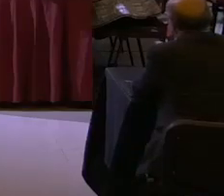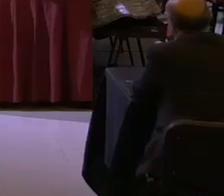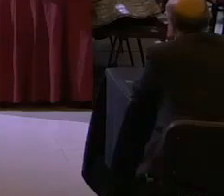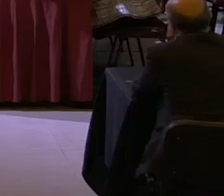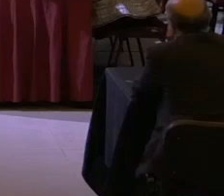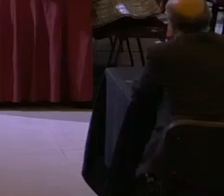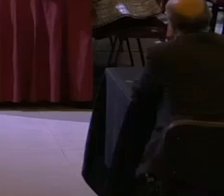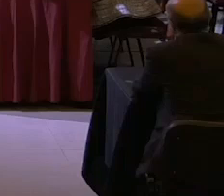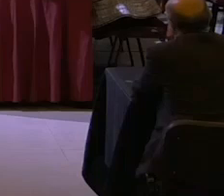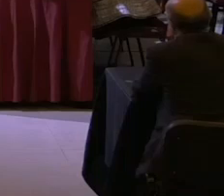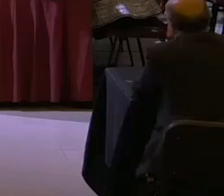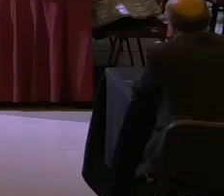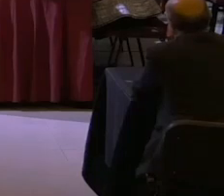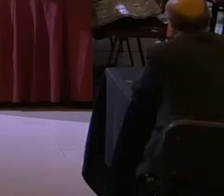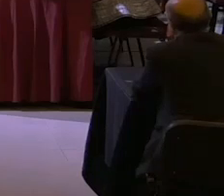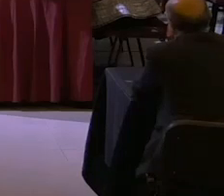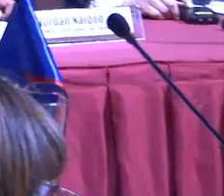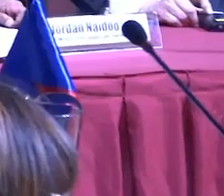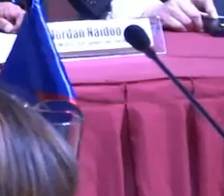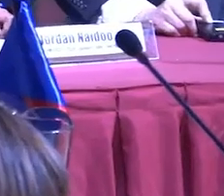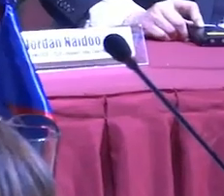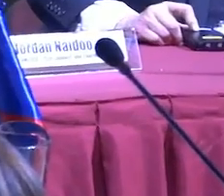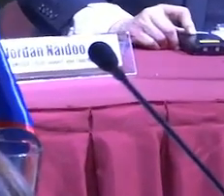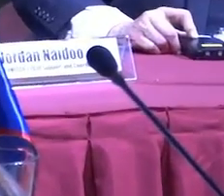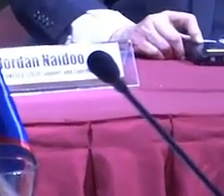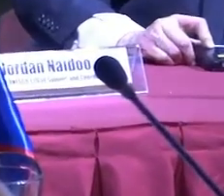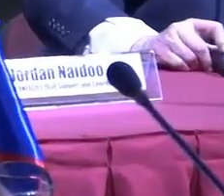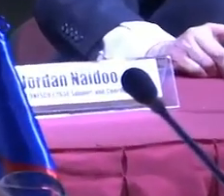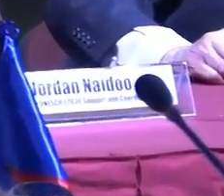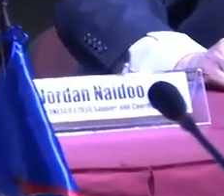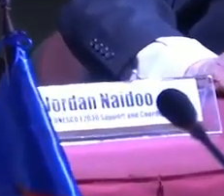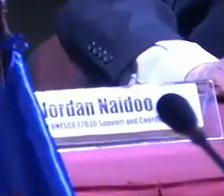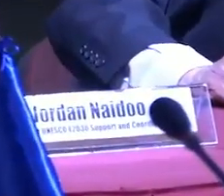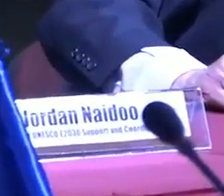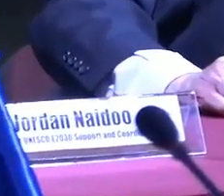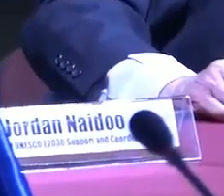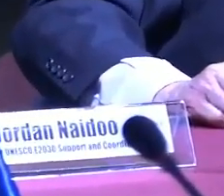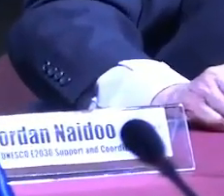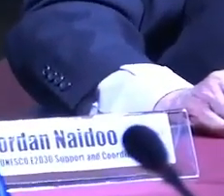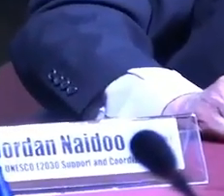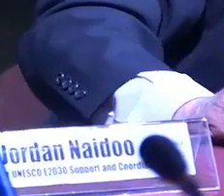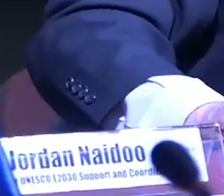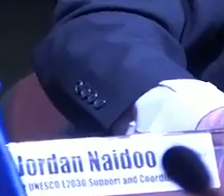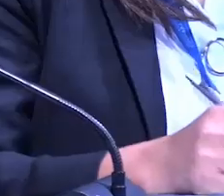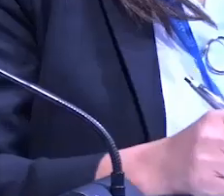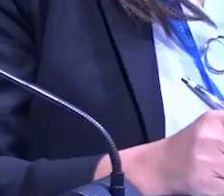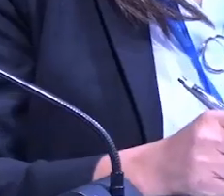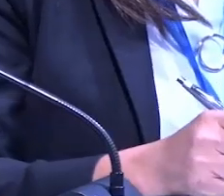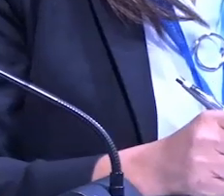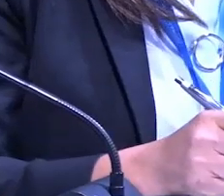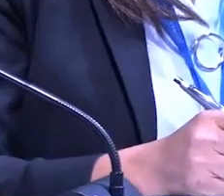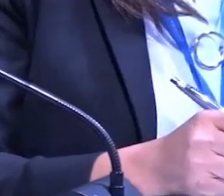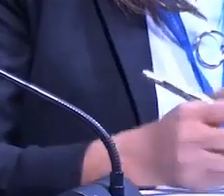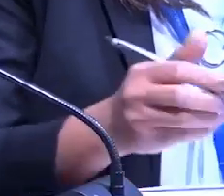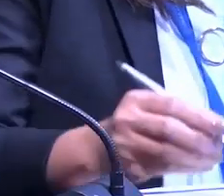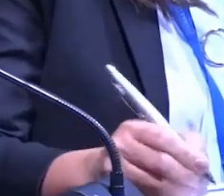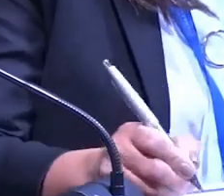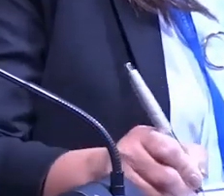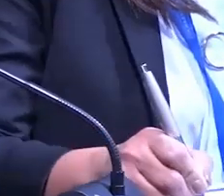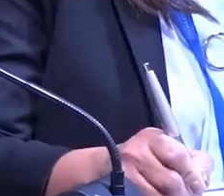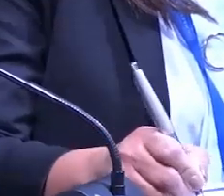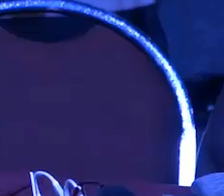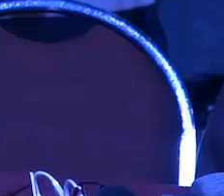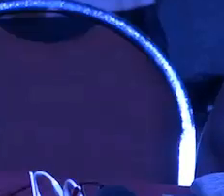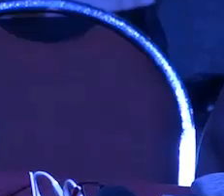sistemas educativos. La reunión de ministros fue un espacio para intercambiar ideas, revisar experiencias, desafíos y lecciones aprendidas